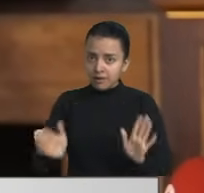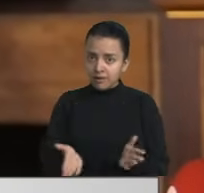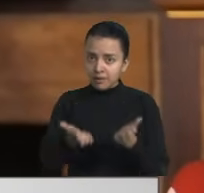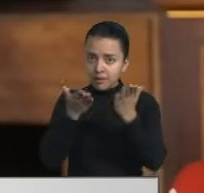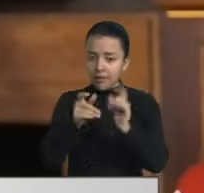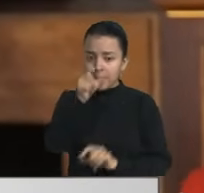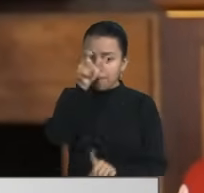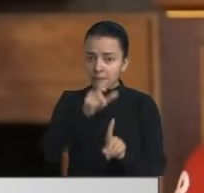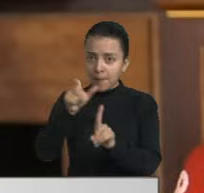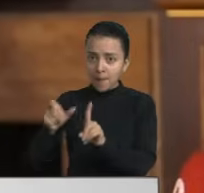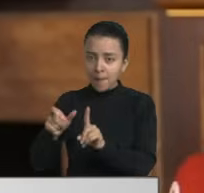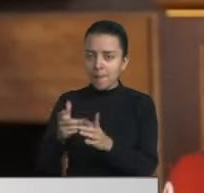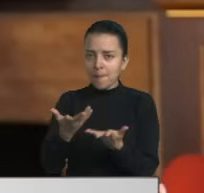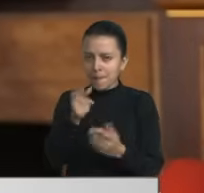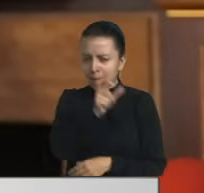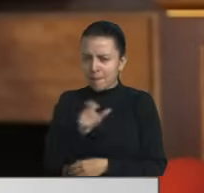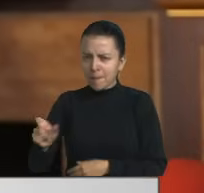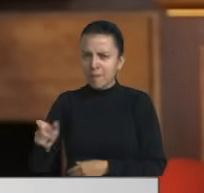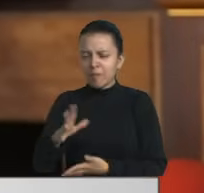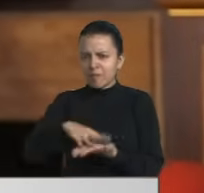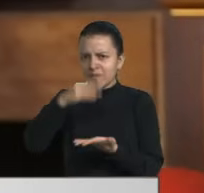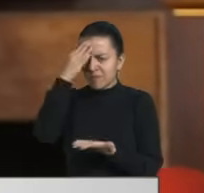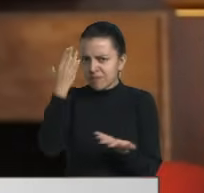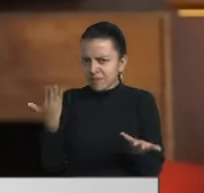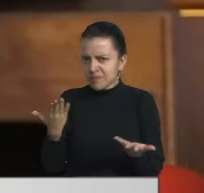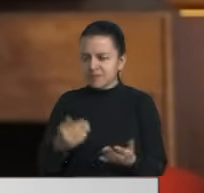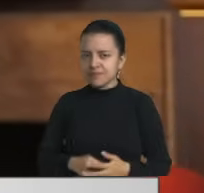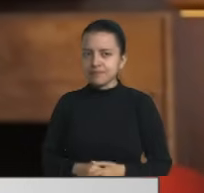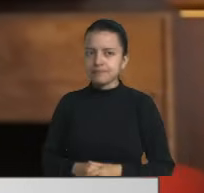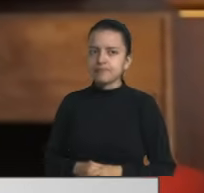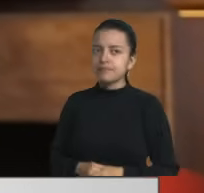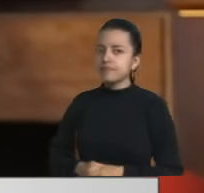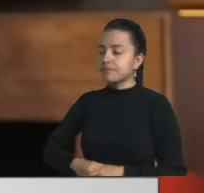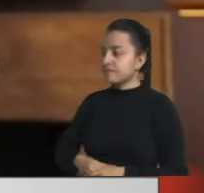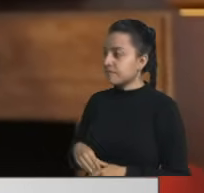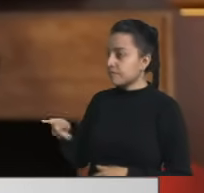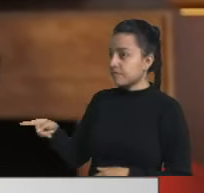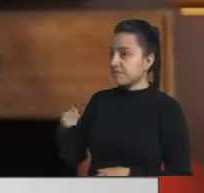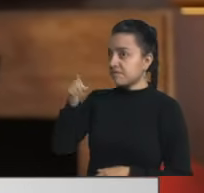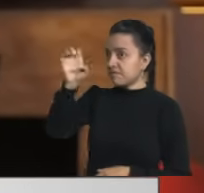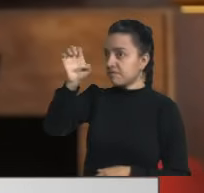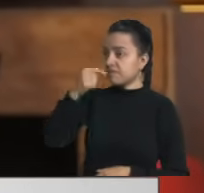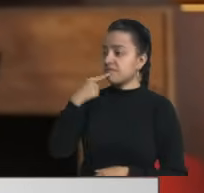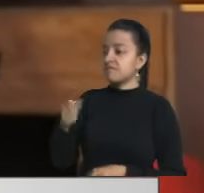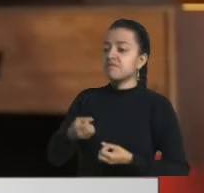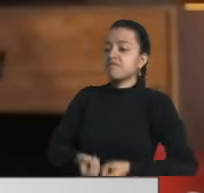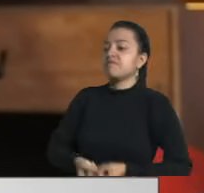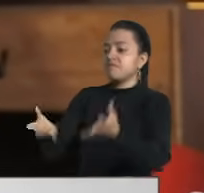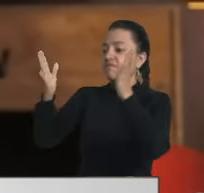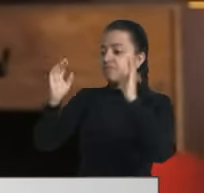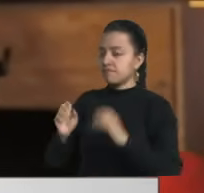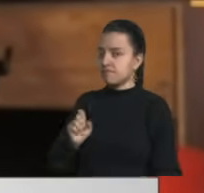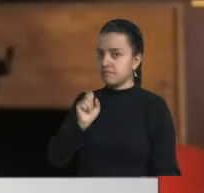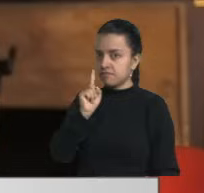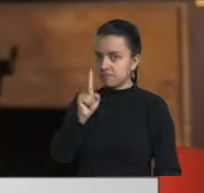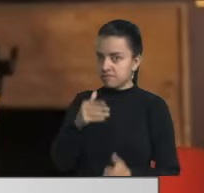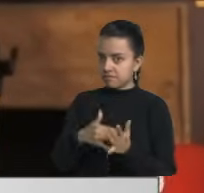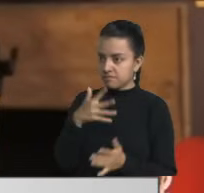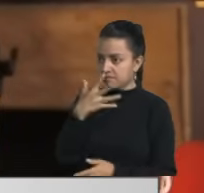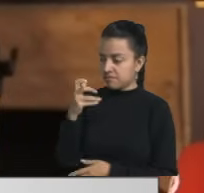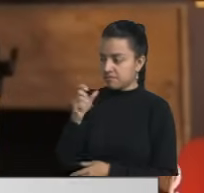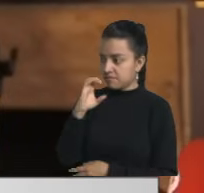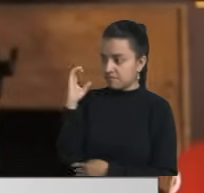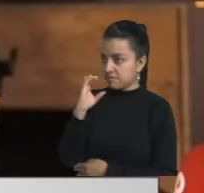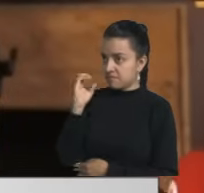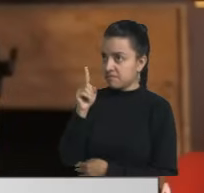Ecuador, Daniel Noboa, en varias oportunidades había dicho que los iba a tirar en la frontera y que eran más de 1.500 colombianos los que tendrían que ser repatriados desde